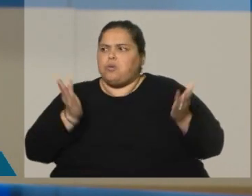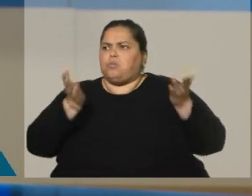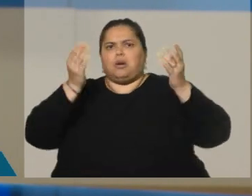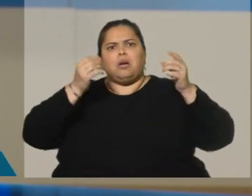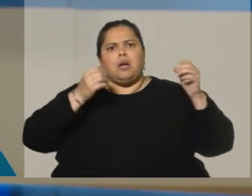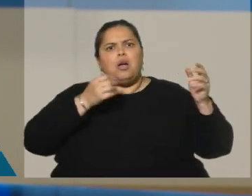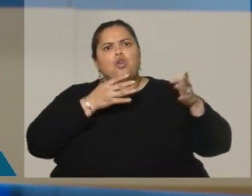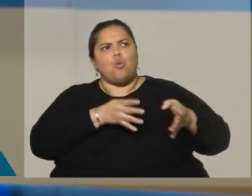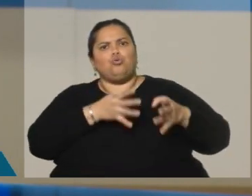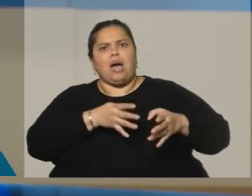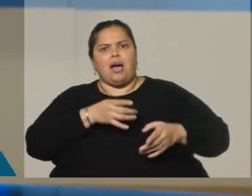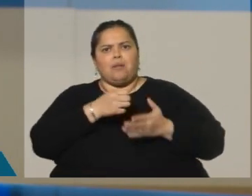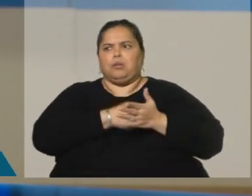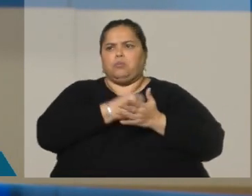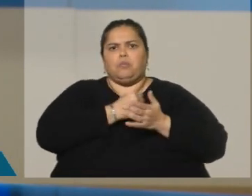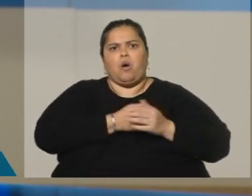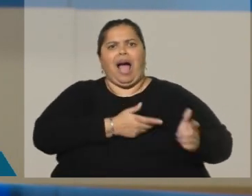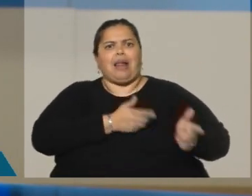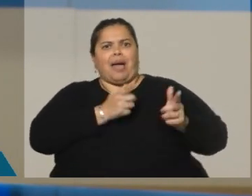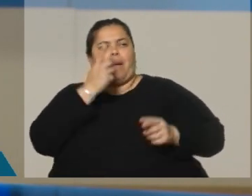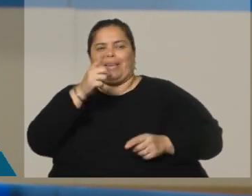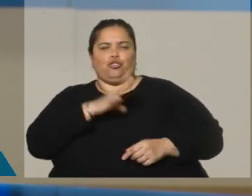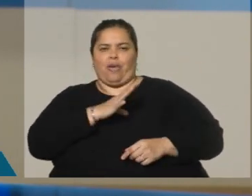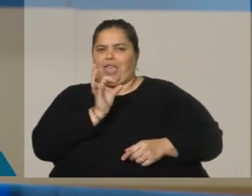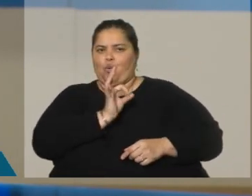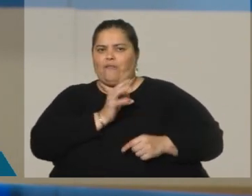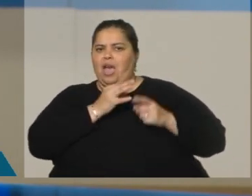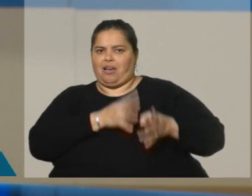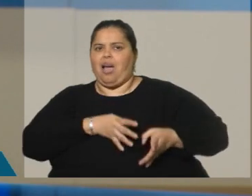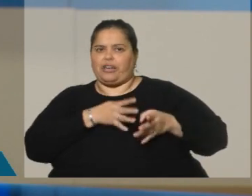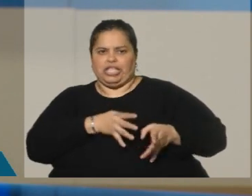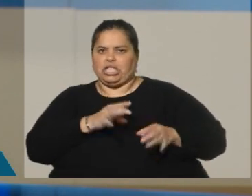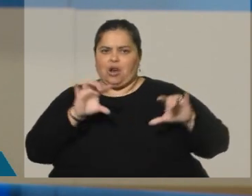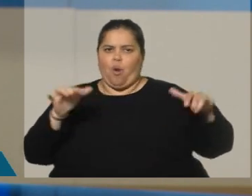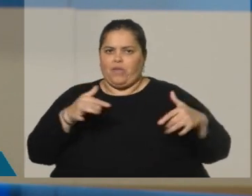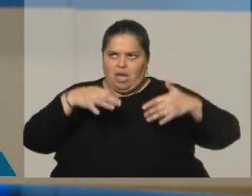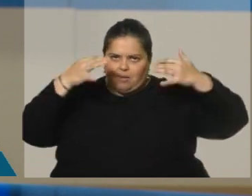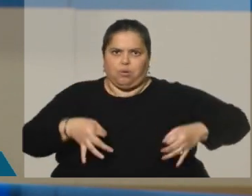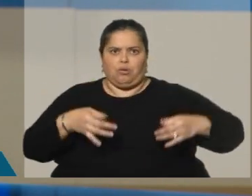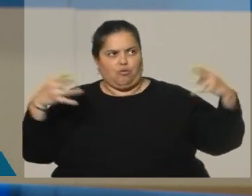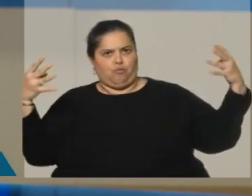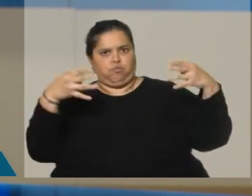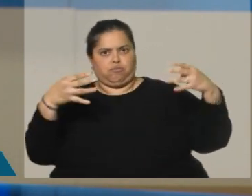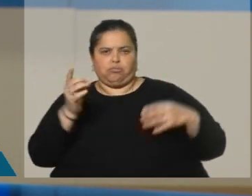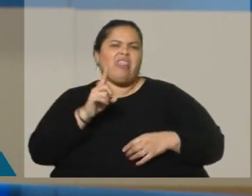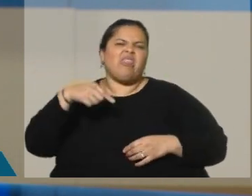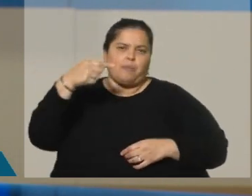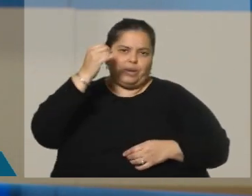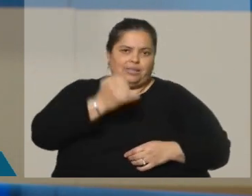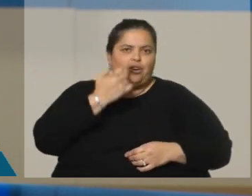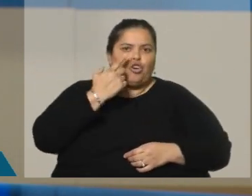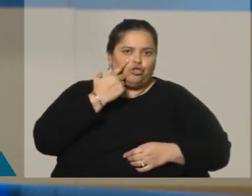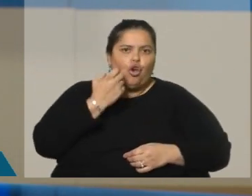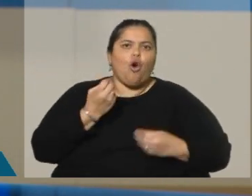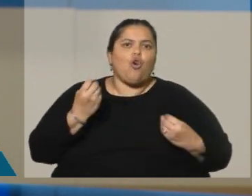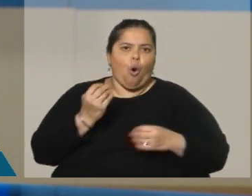de armas sin constituir todavía una personalidad de una guerrilla como después puede haberse conocido